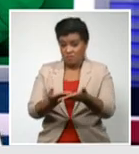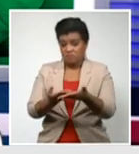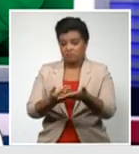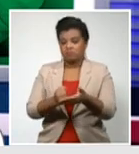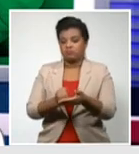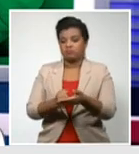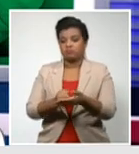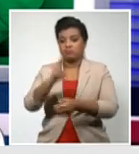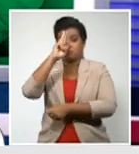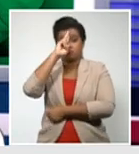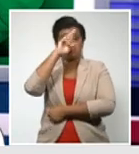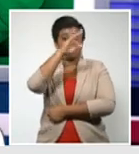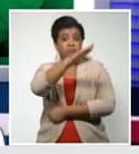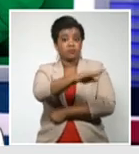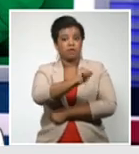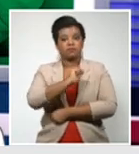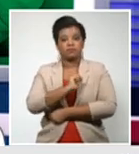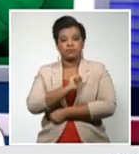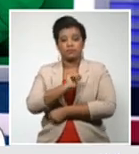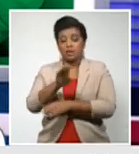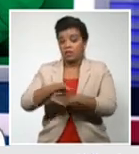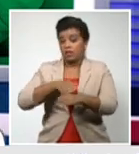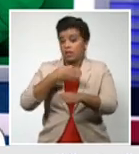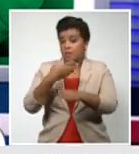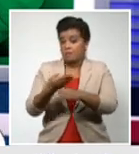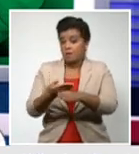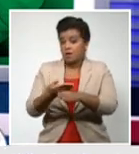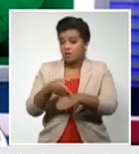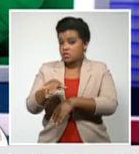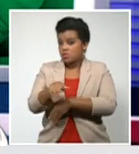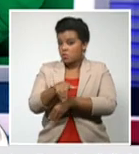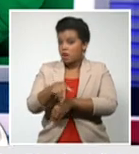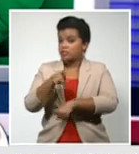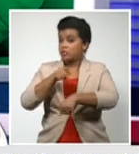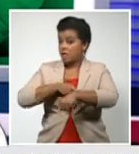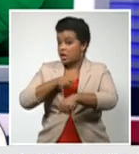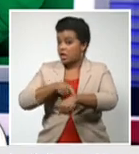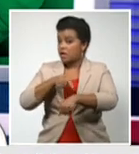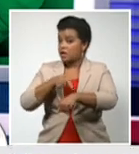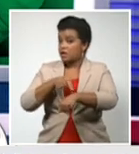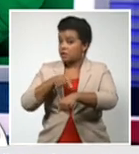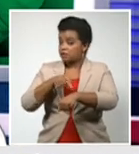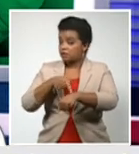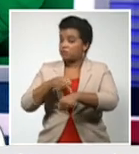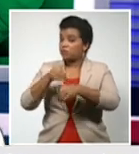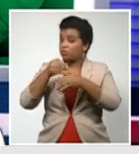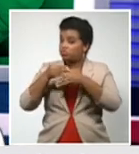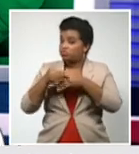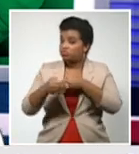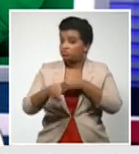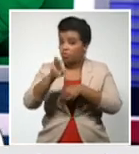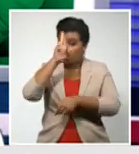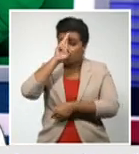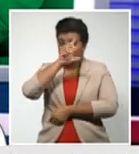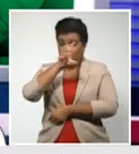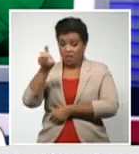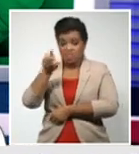ingresa y después de una estadía también prolongada, estuvo ingresado 19